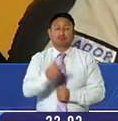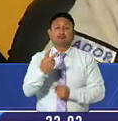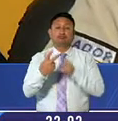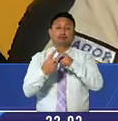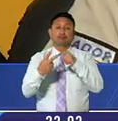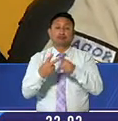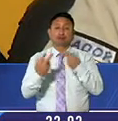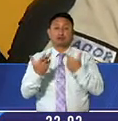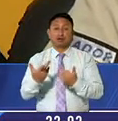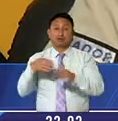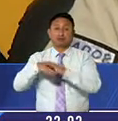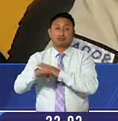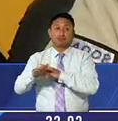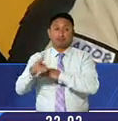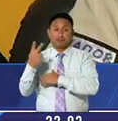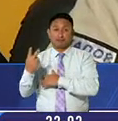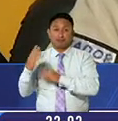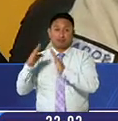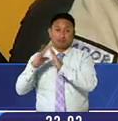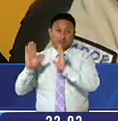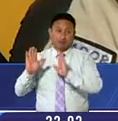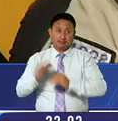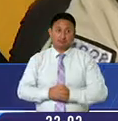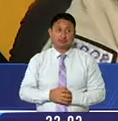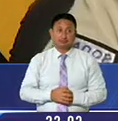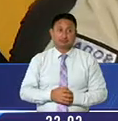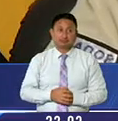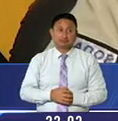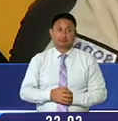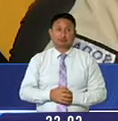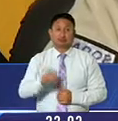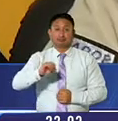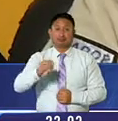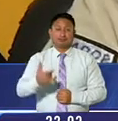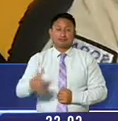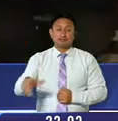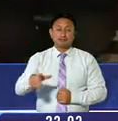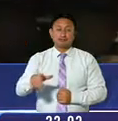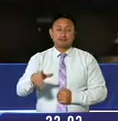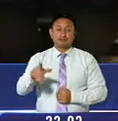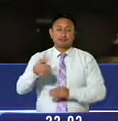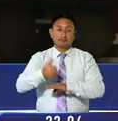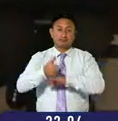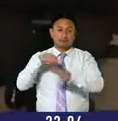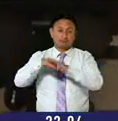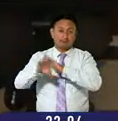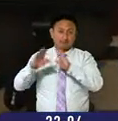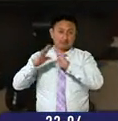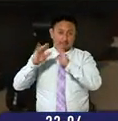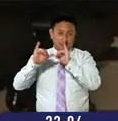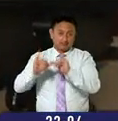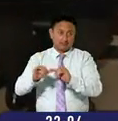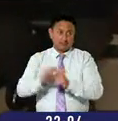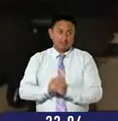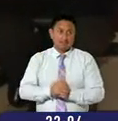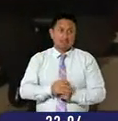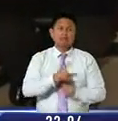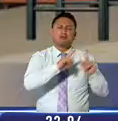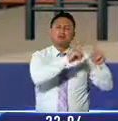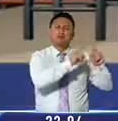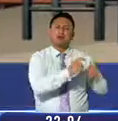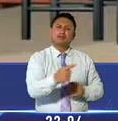se encuentran habitando en la vivienda, que se encuentran obviamente con medidas sustitutivas. Por otro lado, se investiga por qué no actuaron